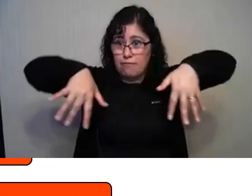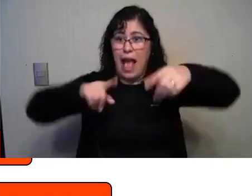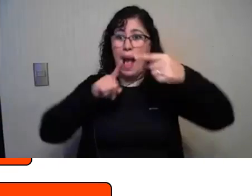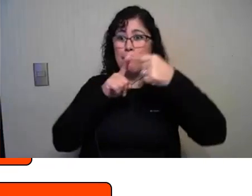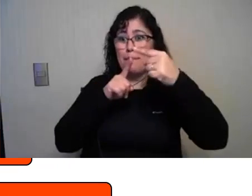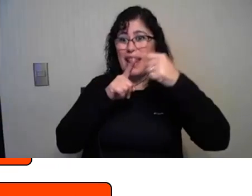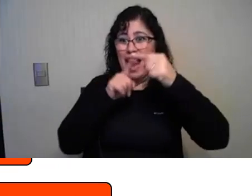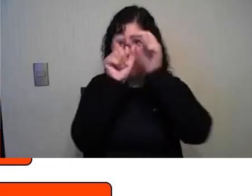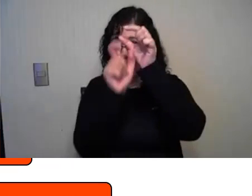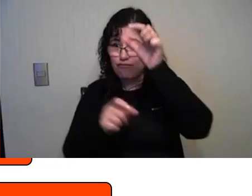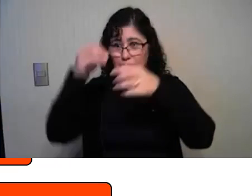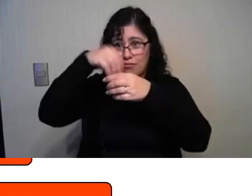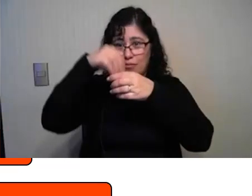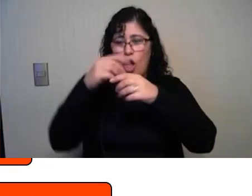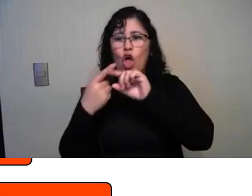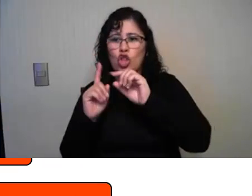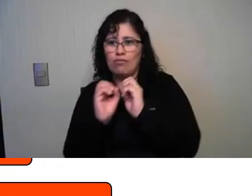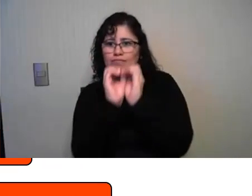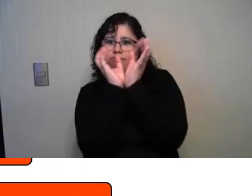y nervios craneanos.